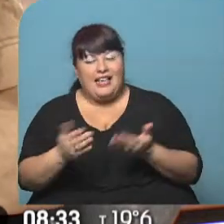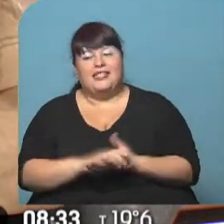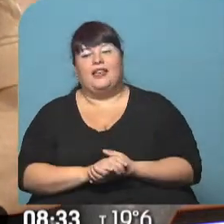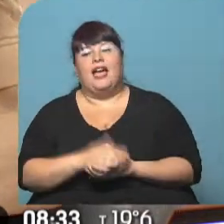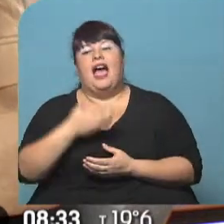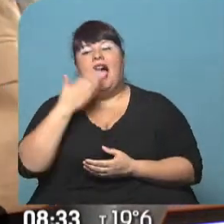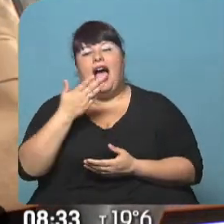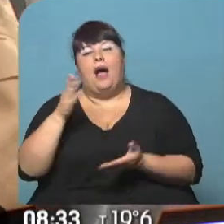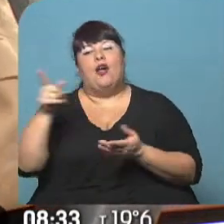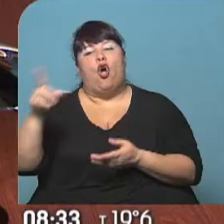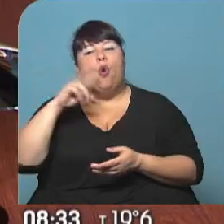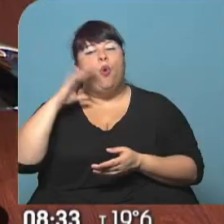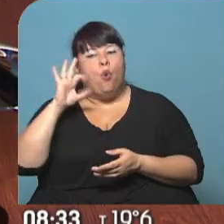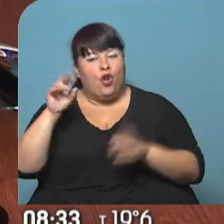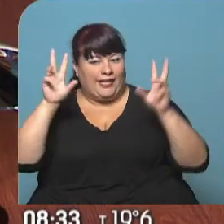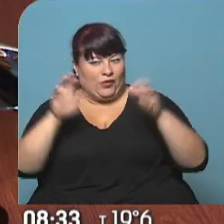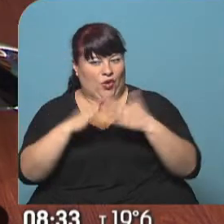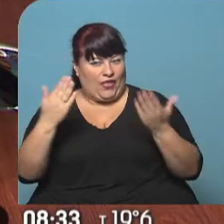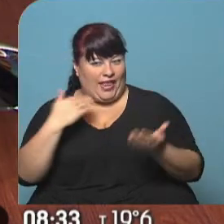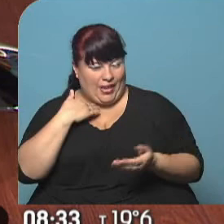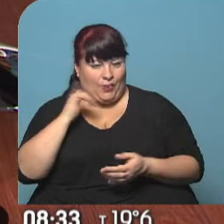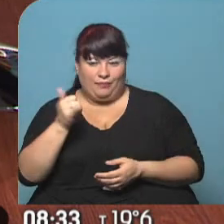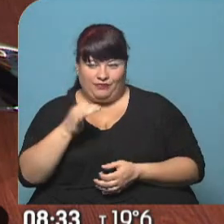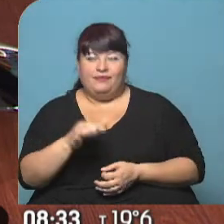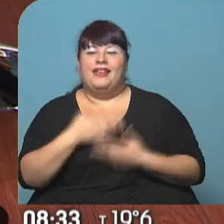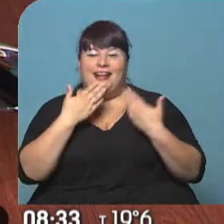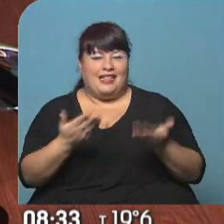Hablen con Julio, el título del libro. Así es, gracias. Muchas gracias.